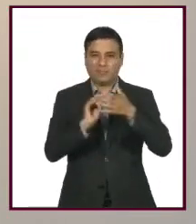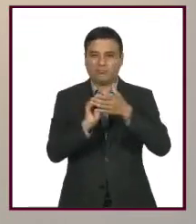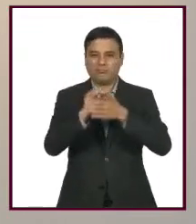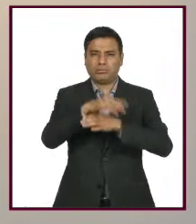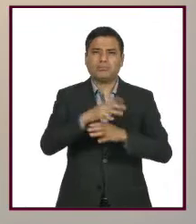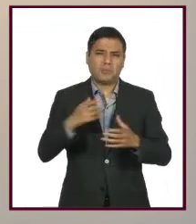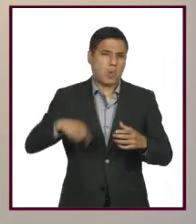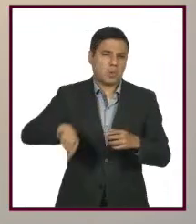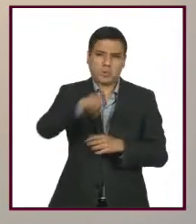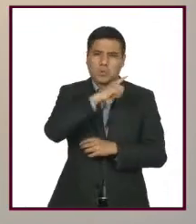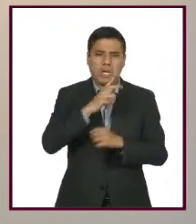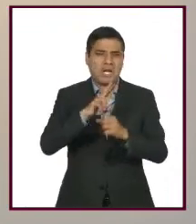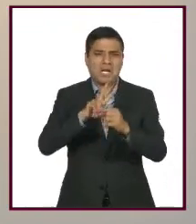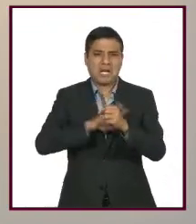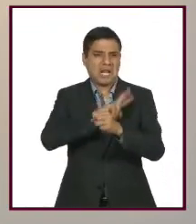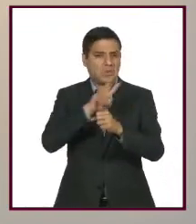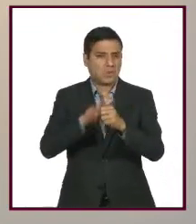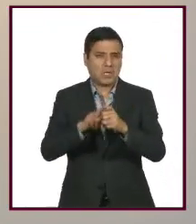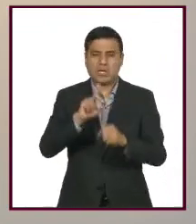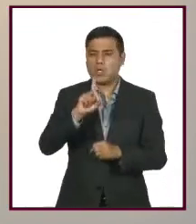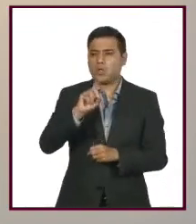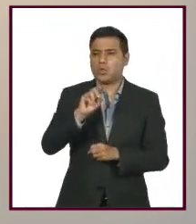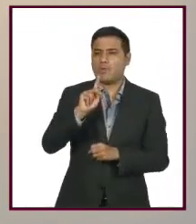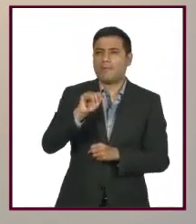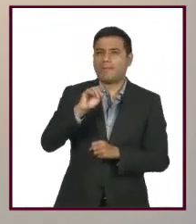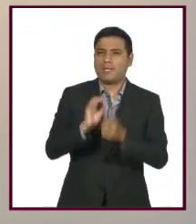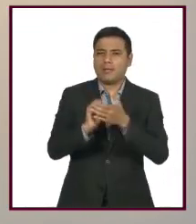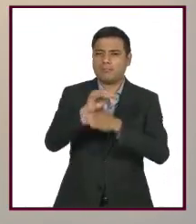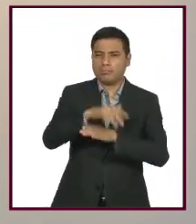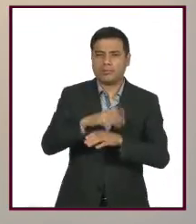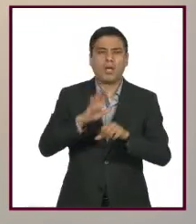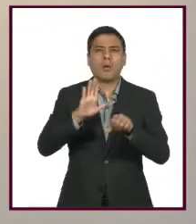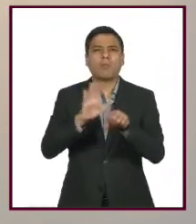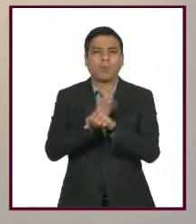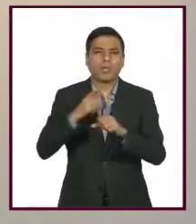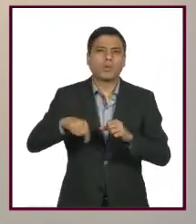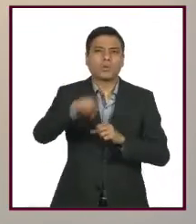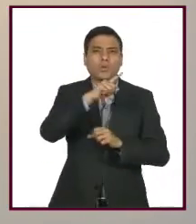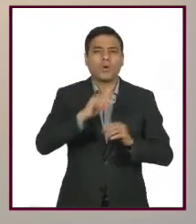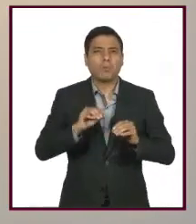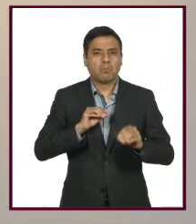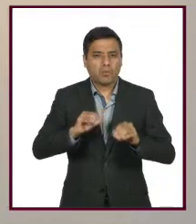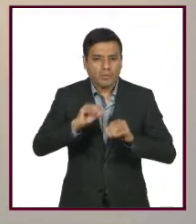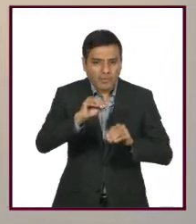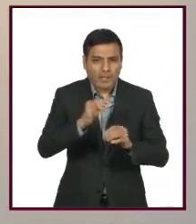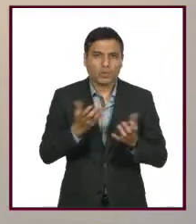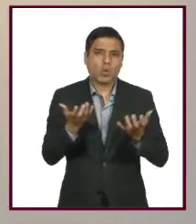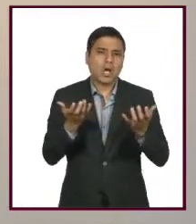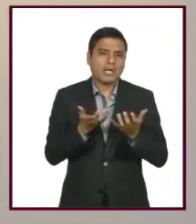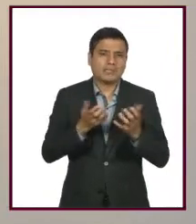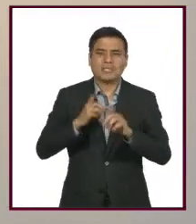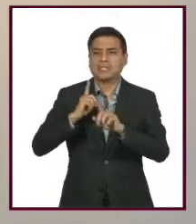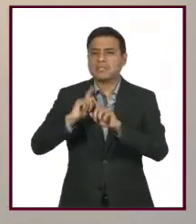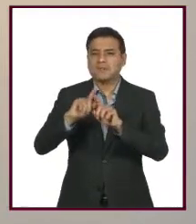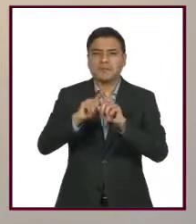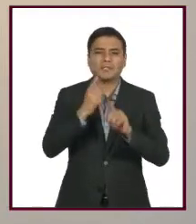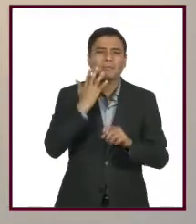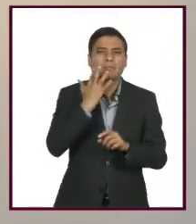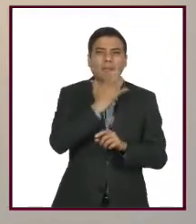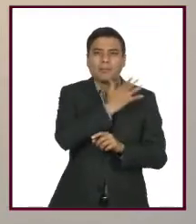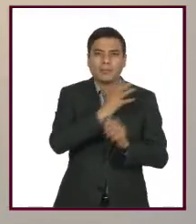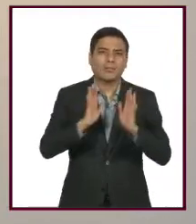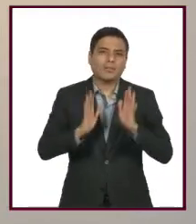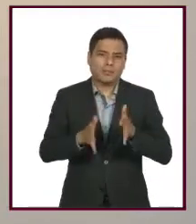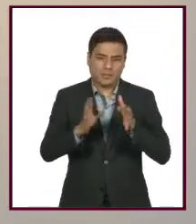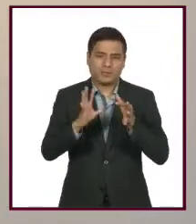la dopamina, en la cual tiene que ver con el movimiento y con las actividades que nos producen placer, como lo mencionábamos,